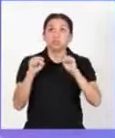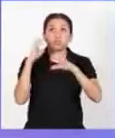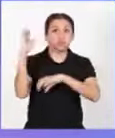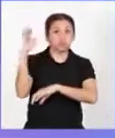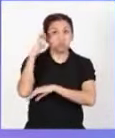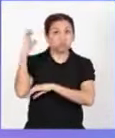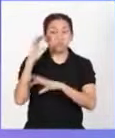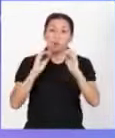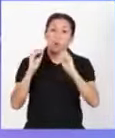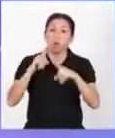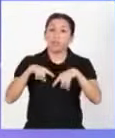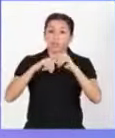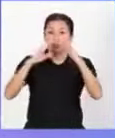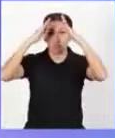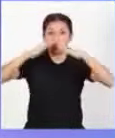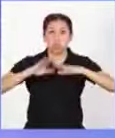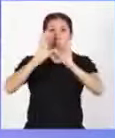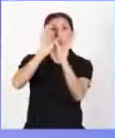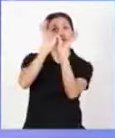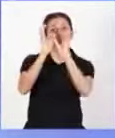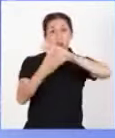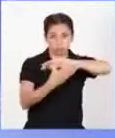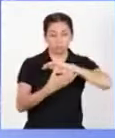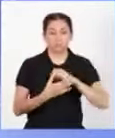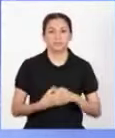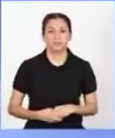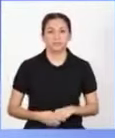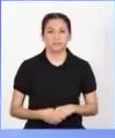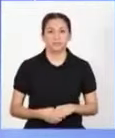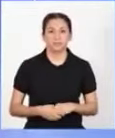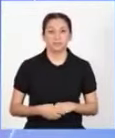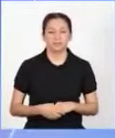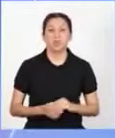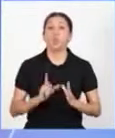durante una emergencia o un desastre natural.